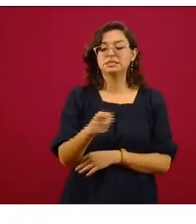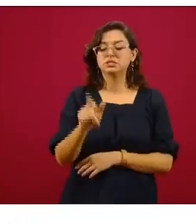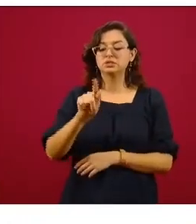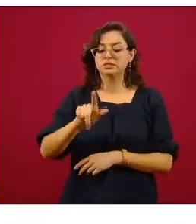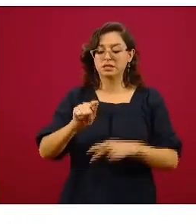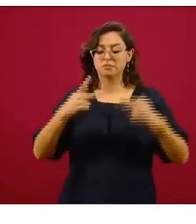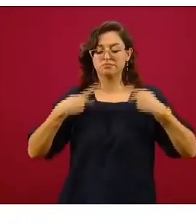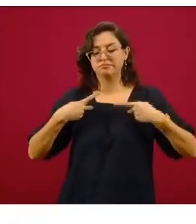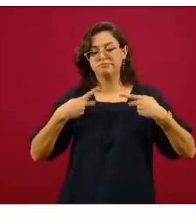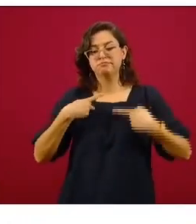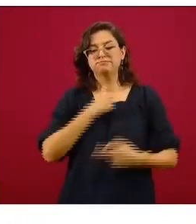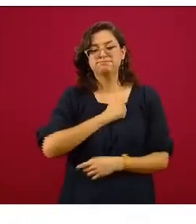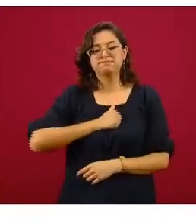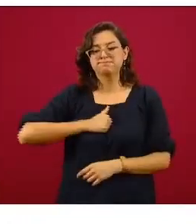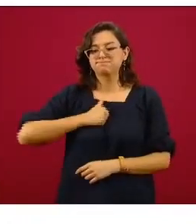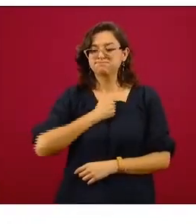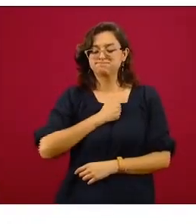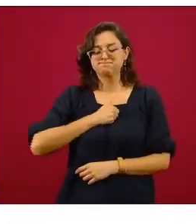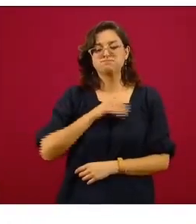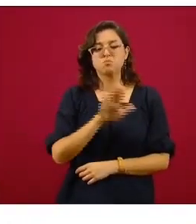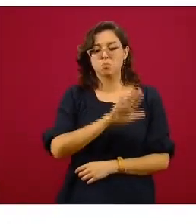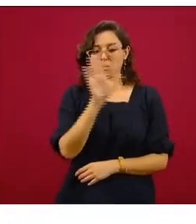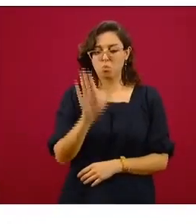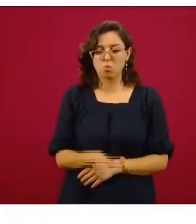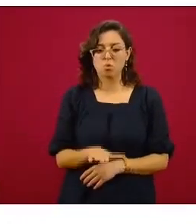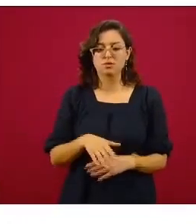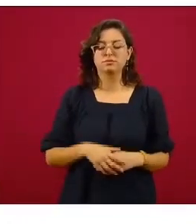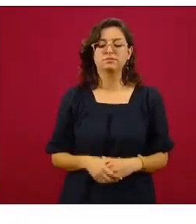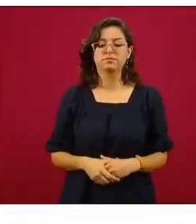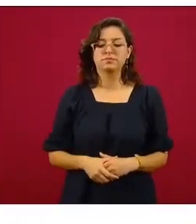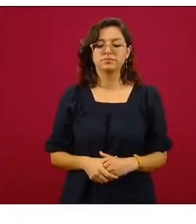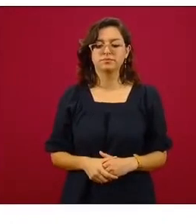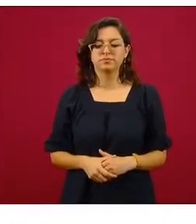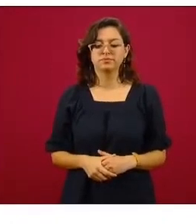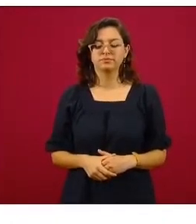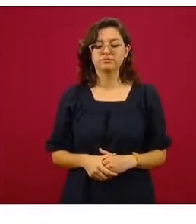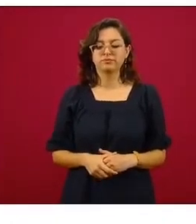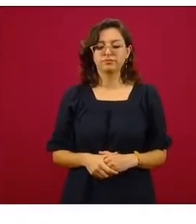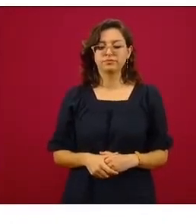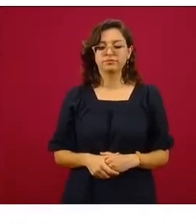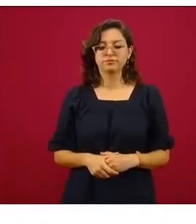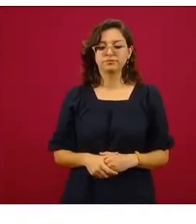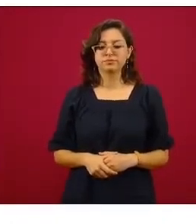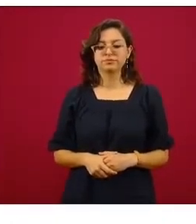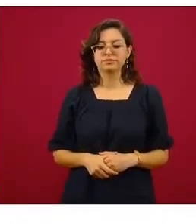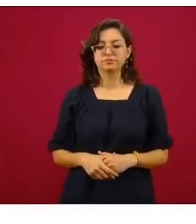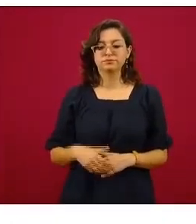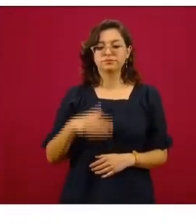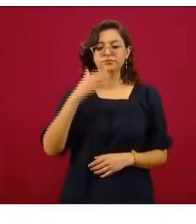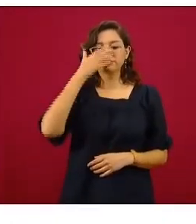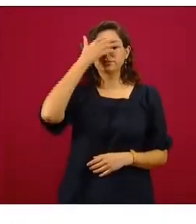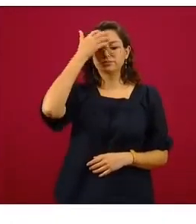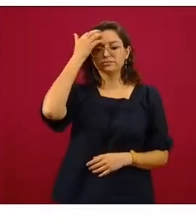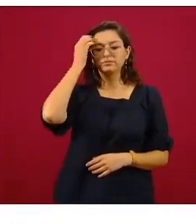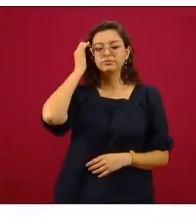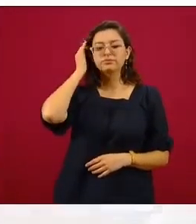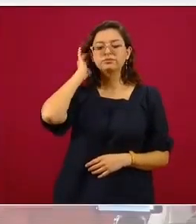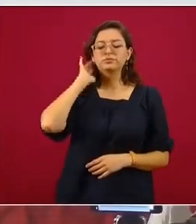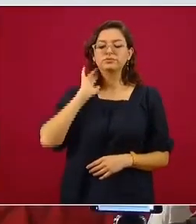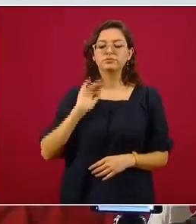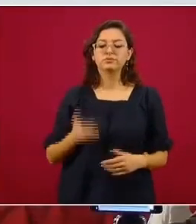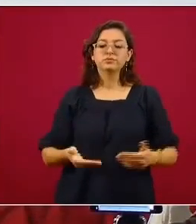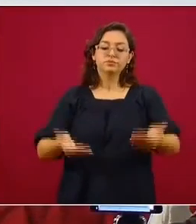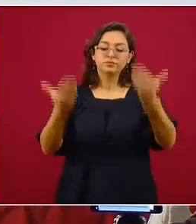que lamentablemente hasta el momento han perdido la vida por complicaciones de la enfermedad. Veamos la siguiente diapositiva, que